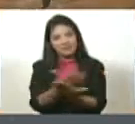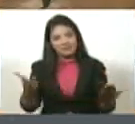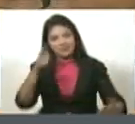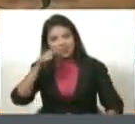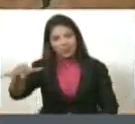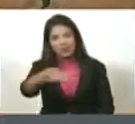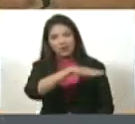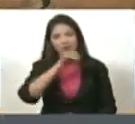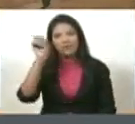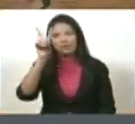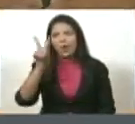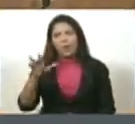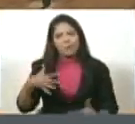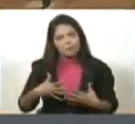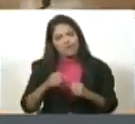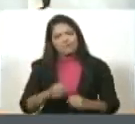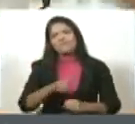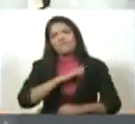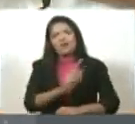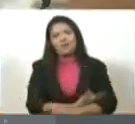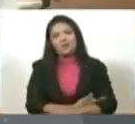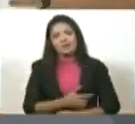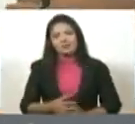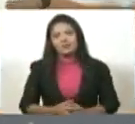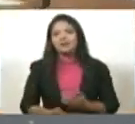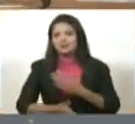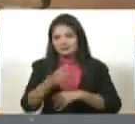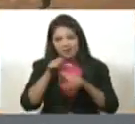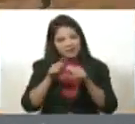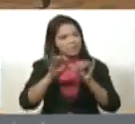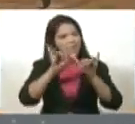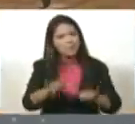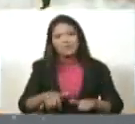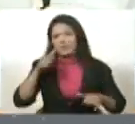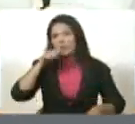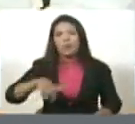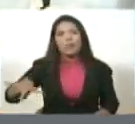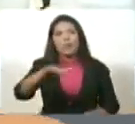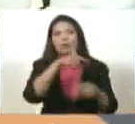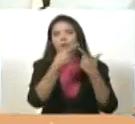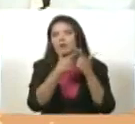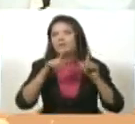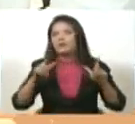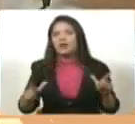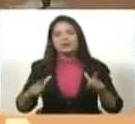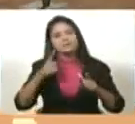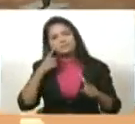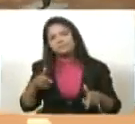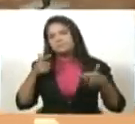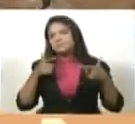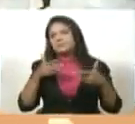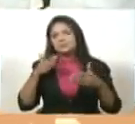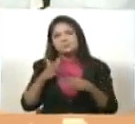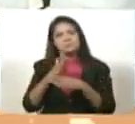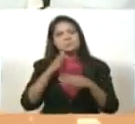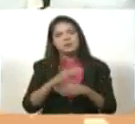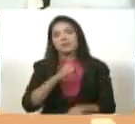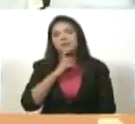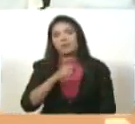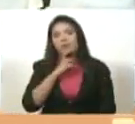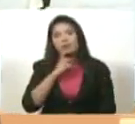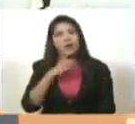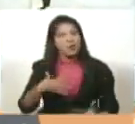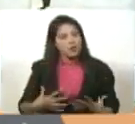Venezuela, por tanto valor, por tanto coraje. Seguimos siendo el mismo pueblo libertador, el que se enfrentó en todas las dificultades, el que